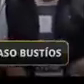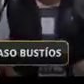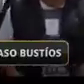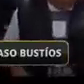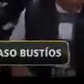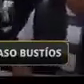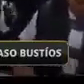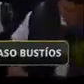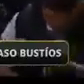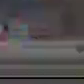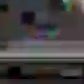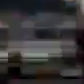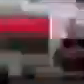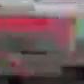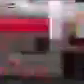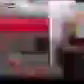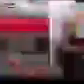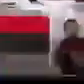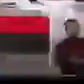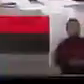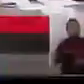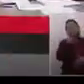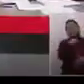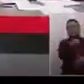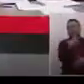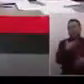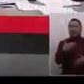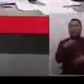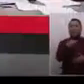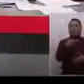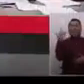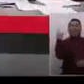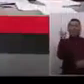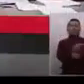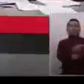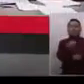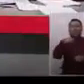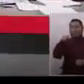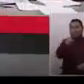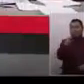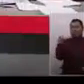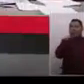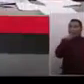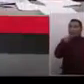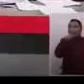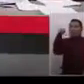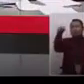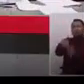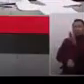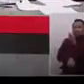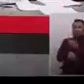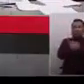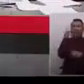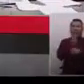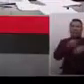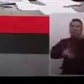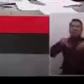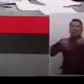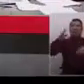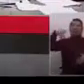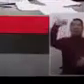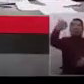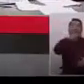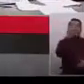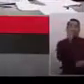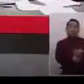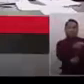están escuchando, de asesino. El candidato Urresti tiene un proceso abierto por el asesinato del periodista Hugo Bustíos. Y en caso de ser hallado usted culpable y de